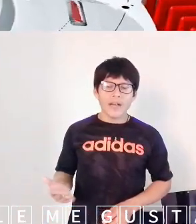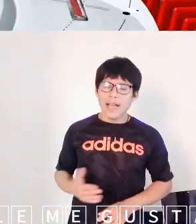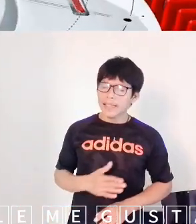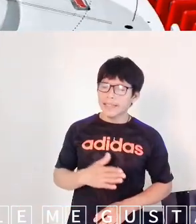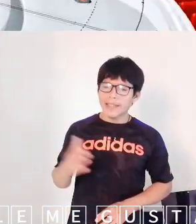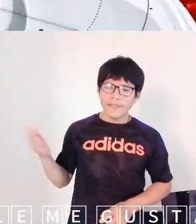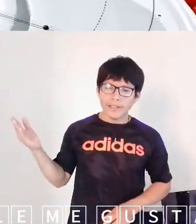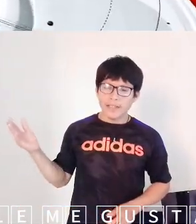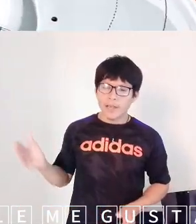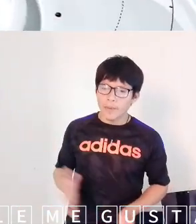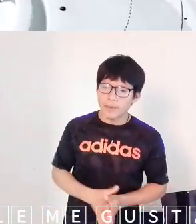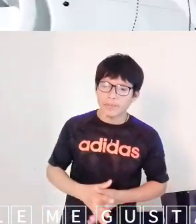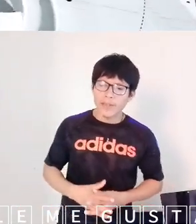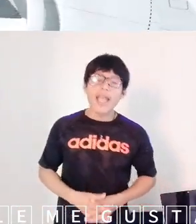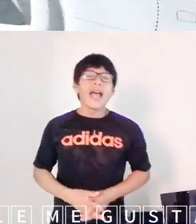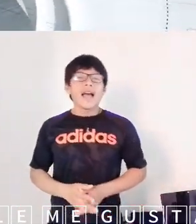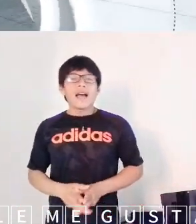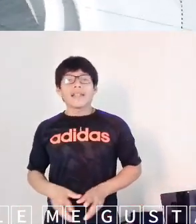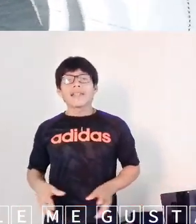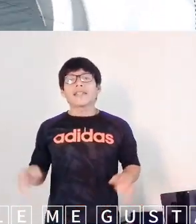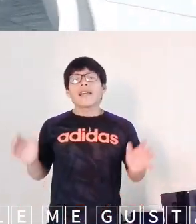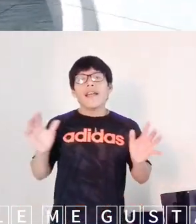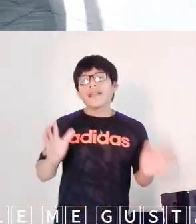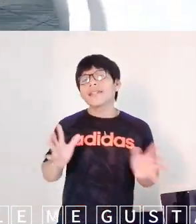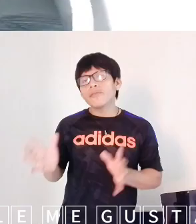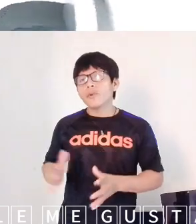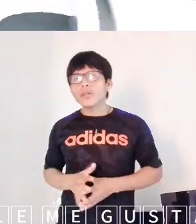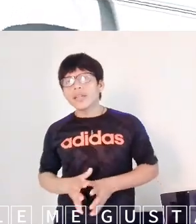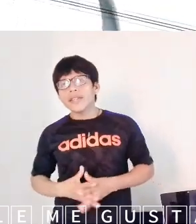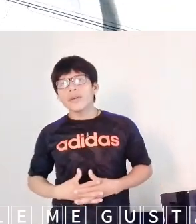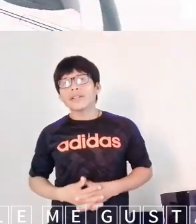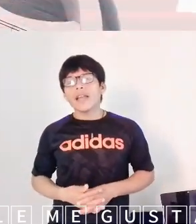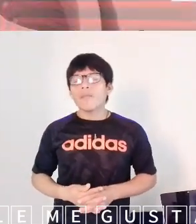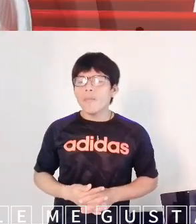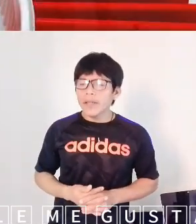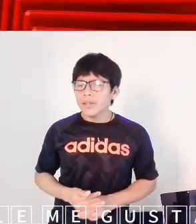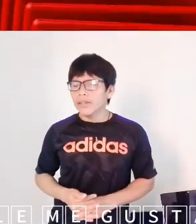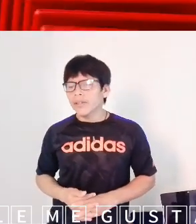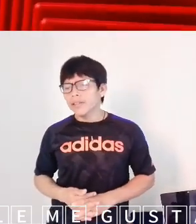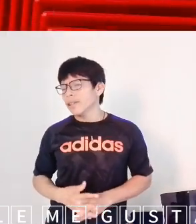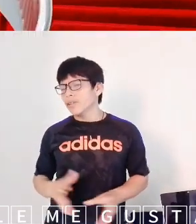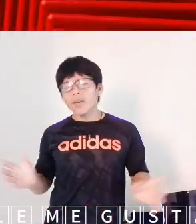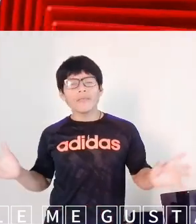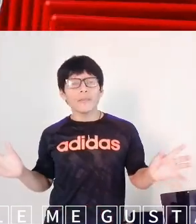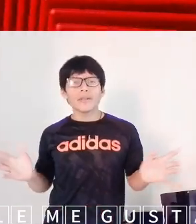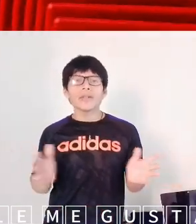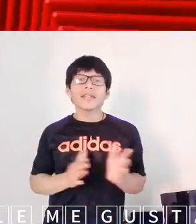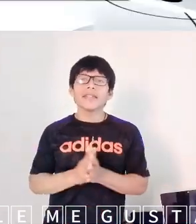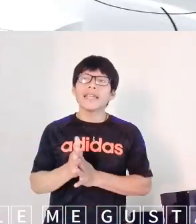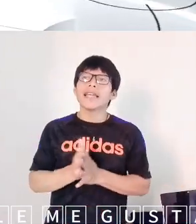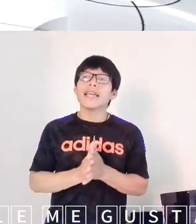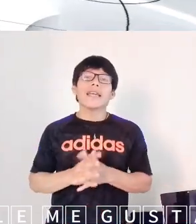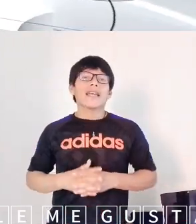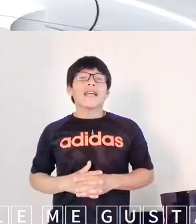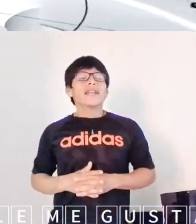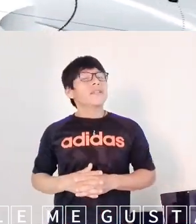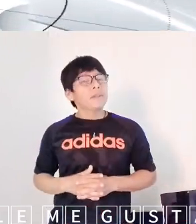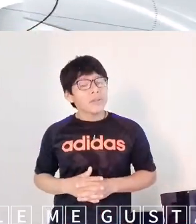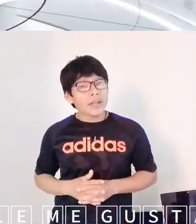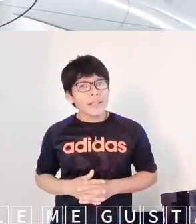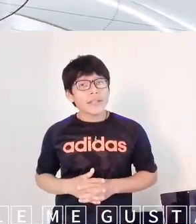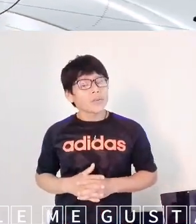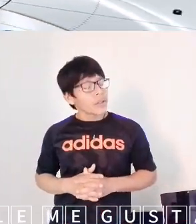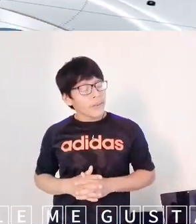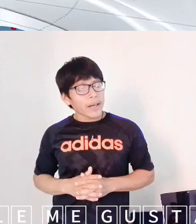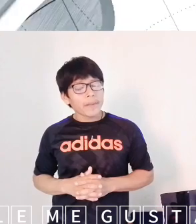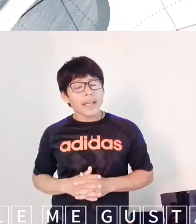artículo. Así de fácil. Bueno, así es. Esa es la información que les traigo hasta el momento, señores. Esa es toda la información. Así que les